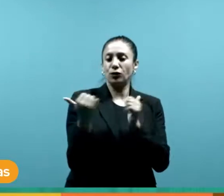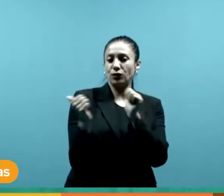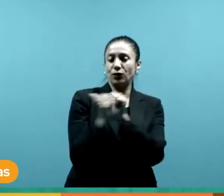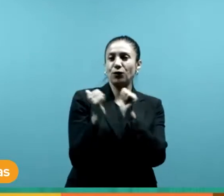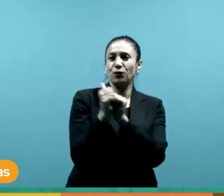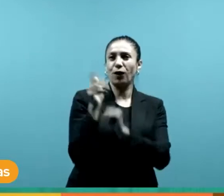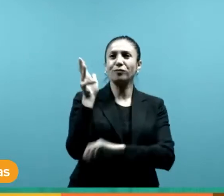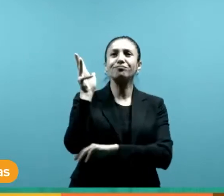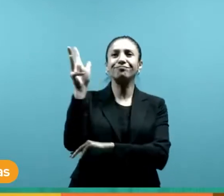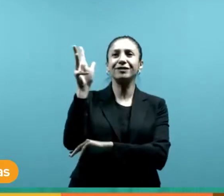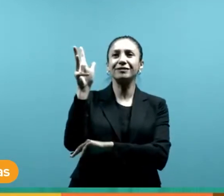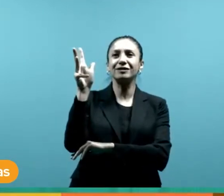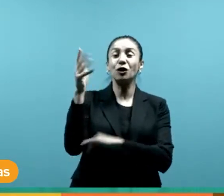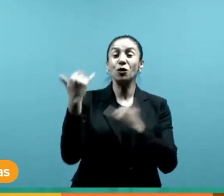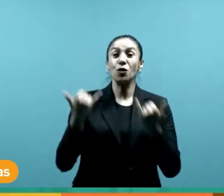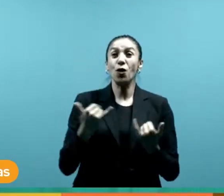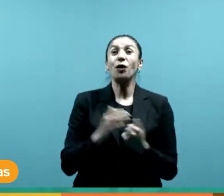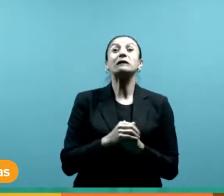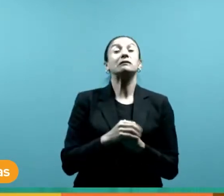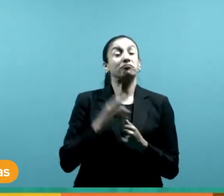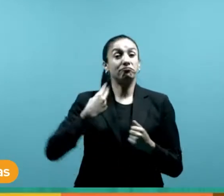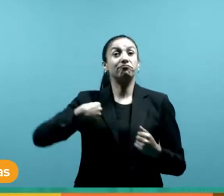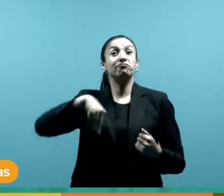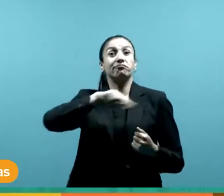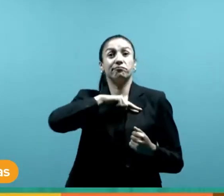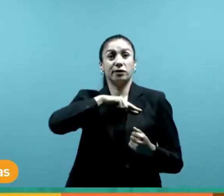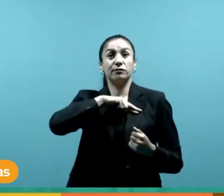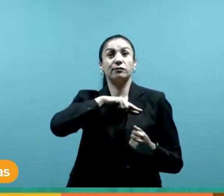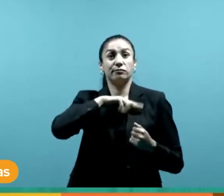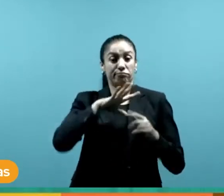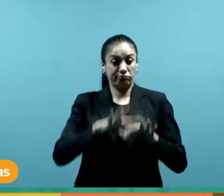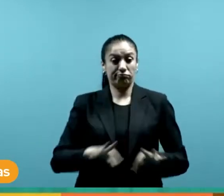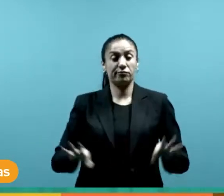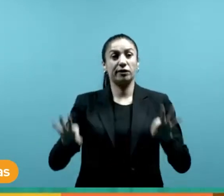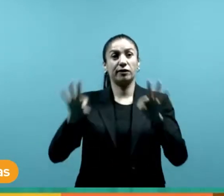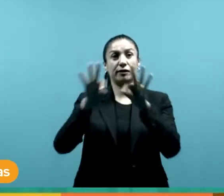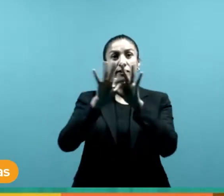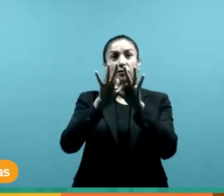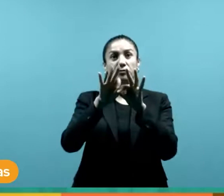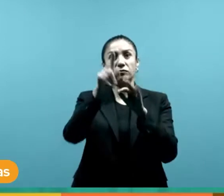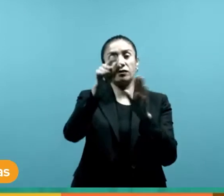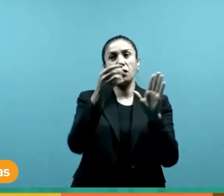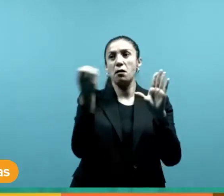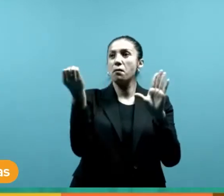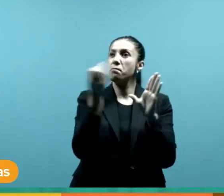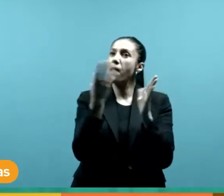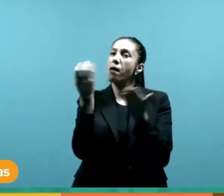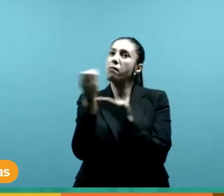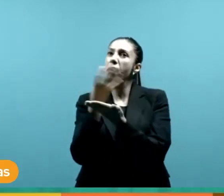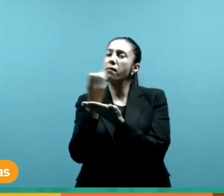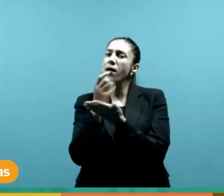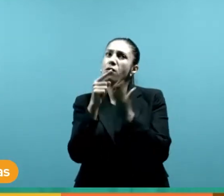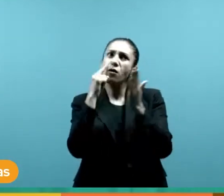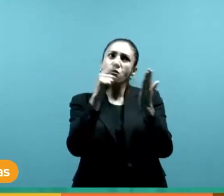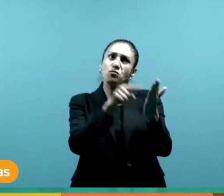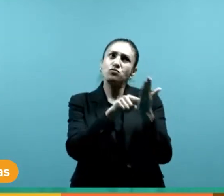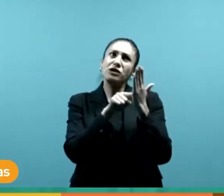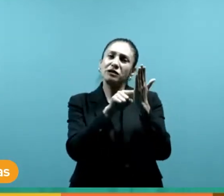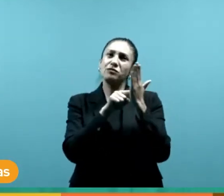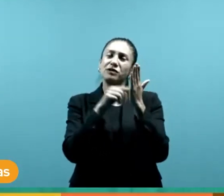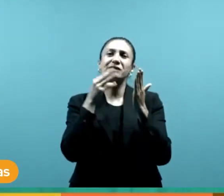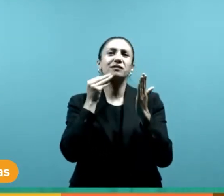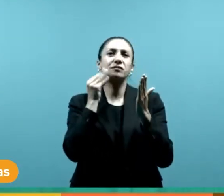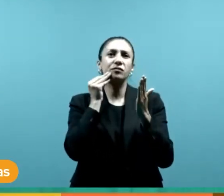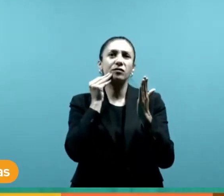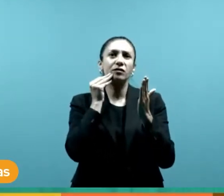hoy. Para nosotros es muy importante, por supuesto, que nos haya presentado toda esta experiencia y todo este avance que